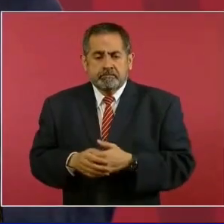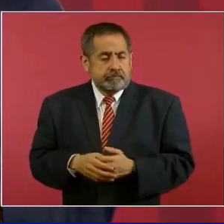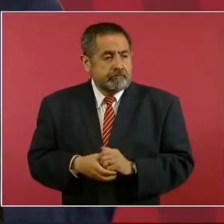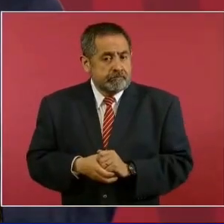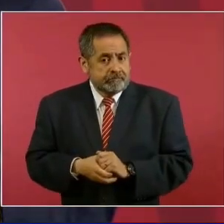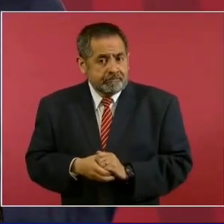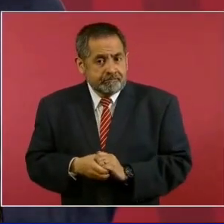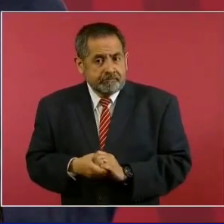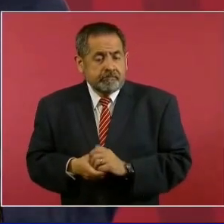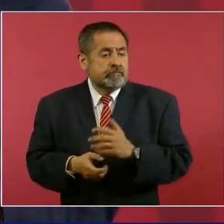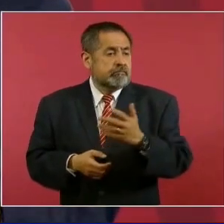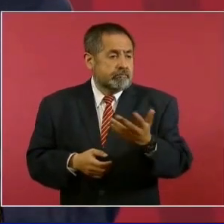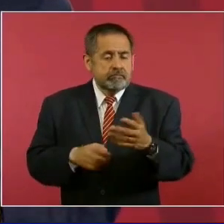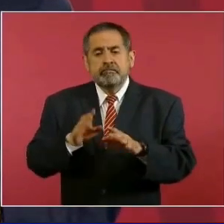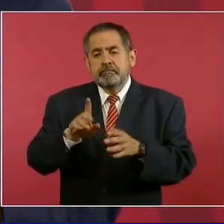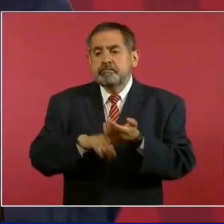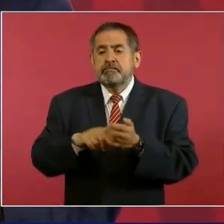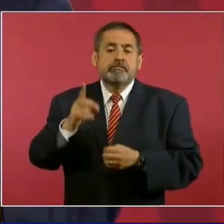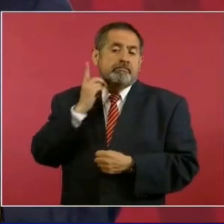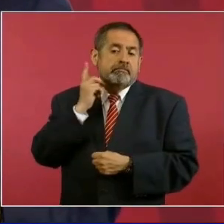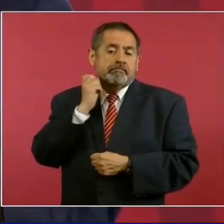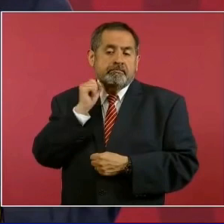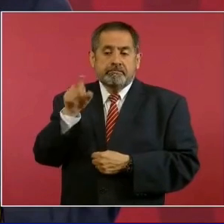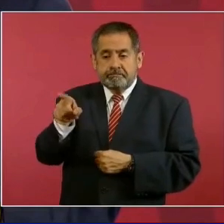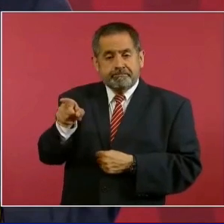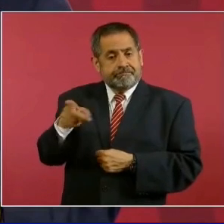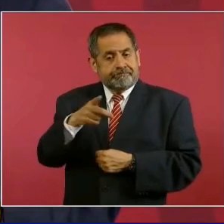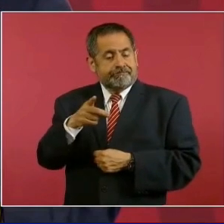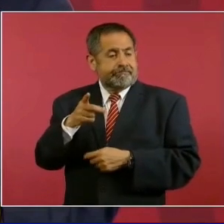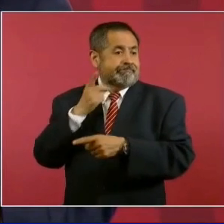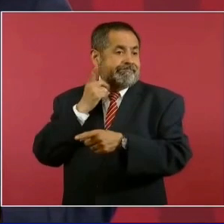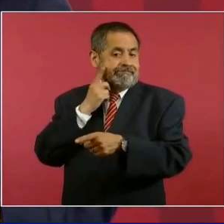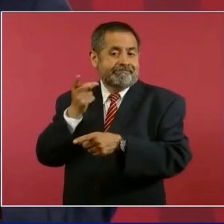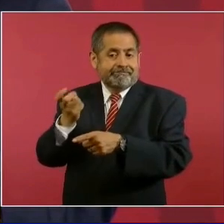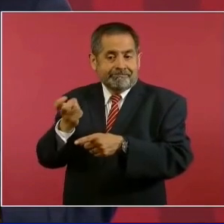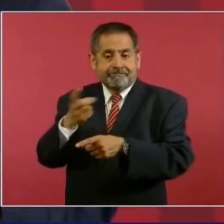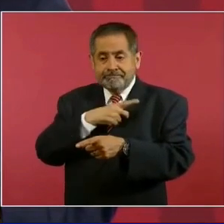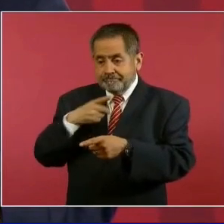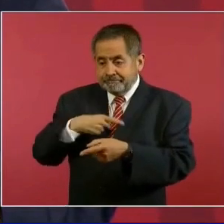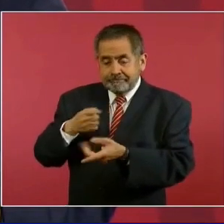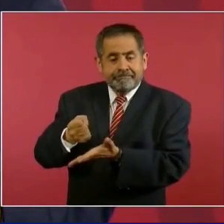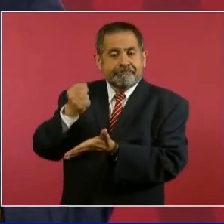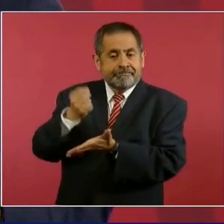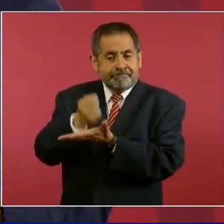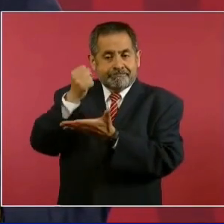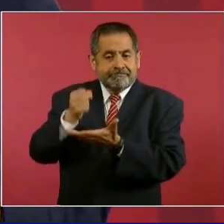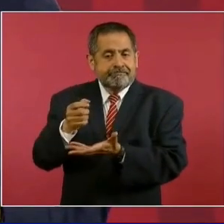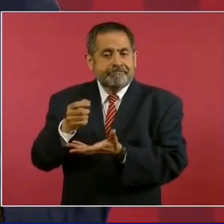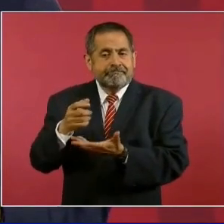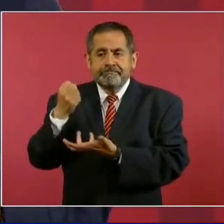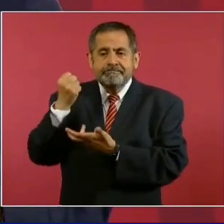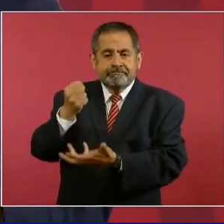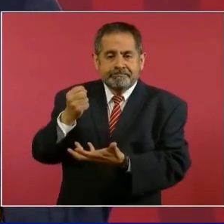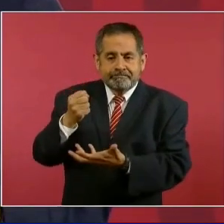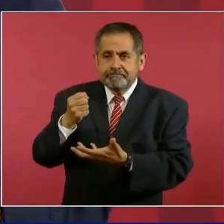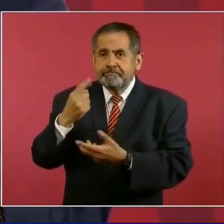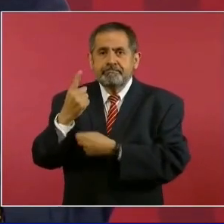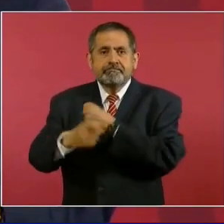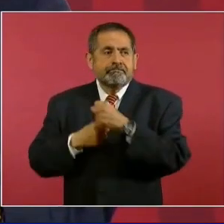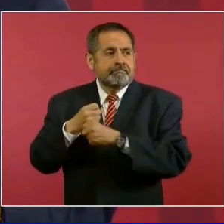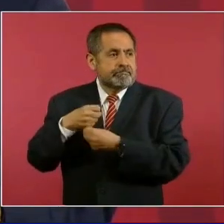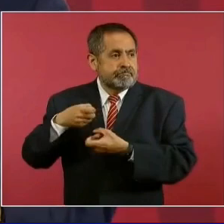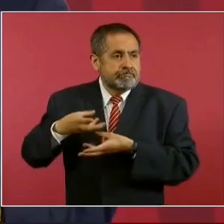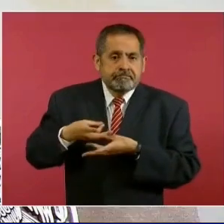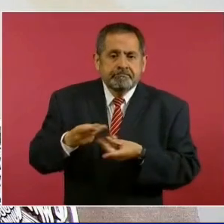Legislativo aprobar el presupuesto. Pero yo sí creo que hay